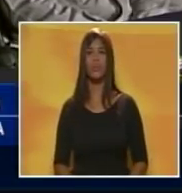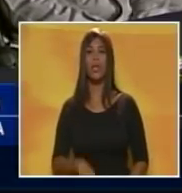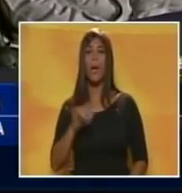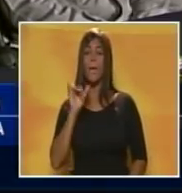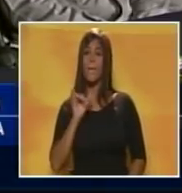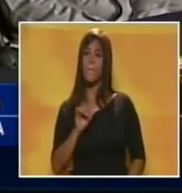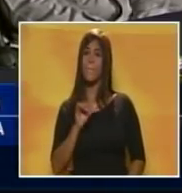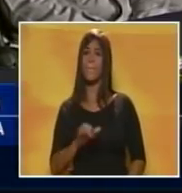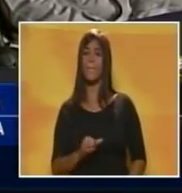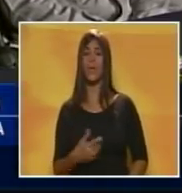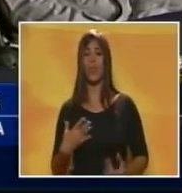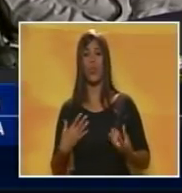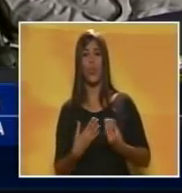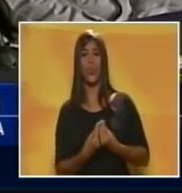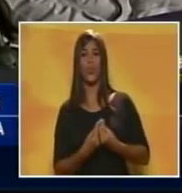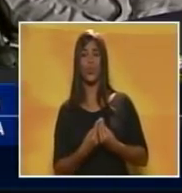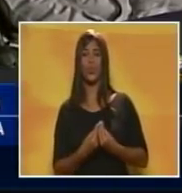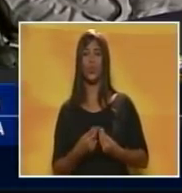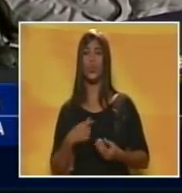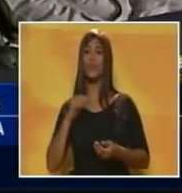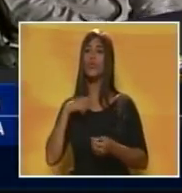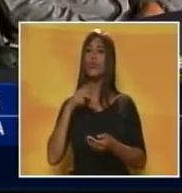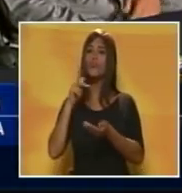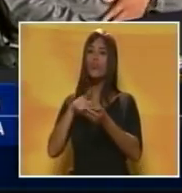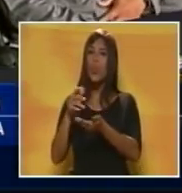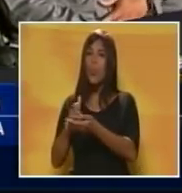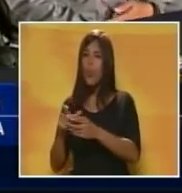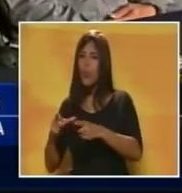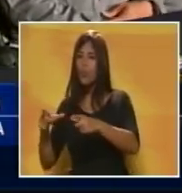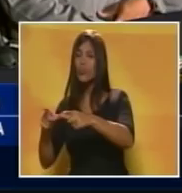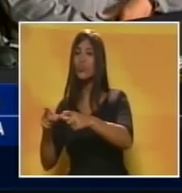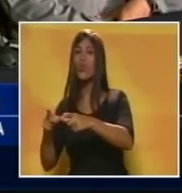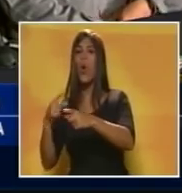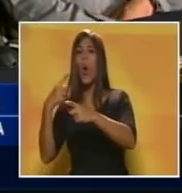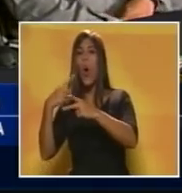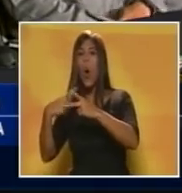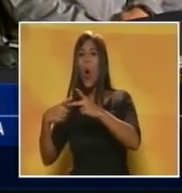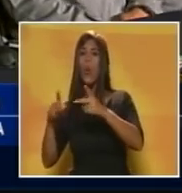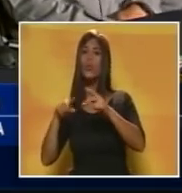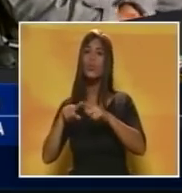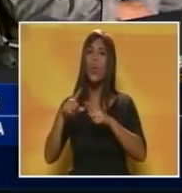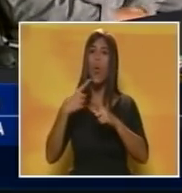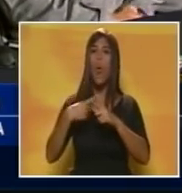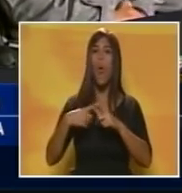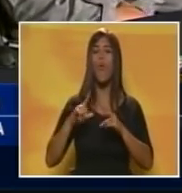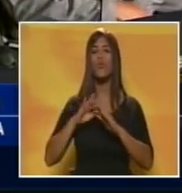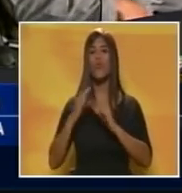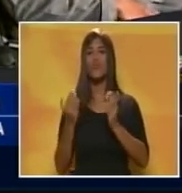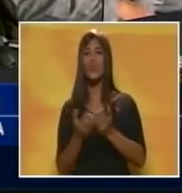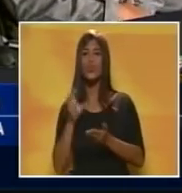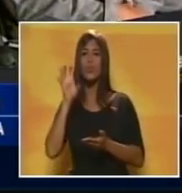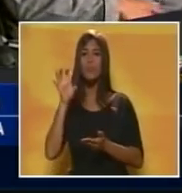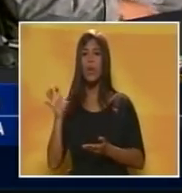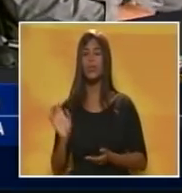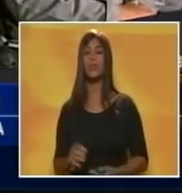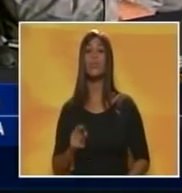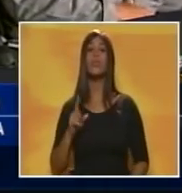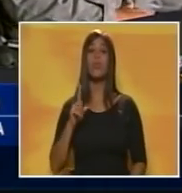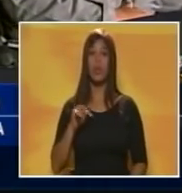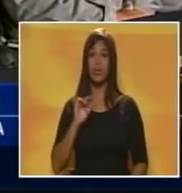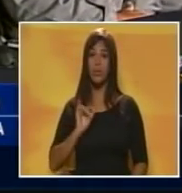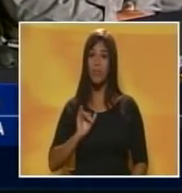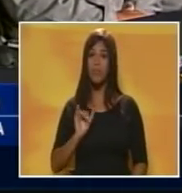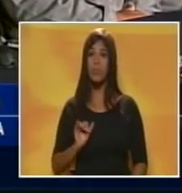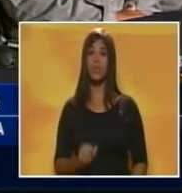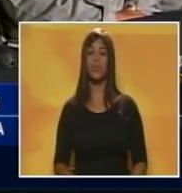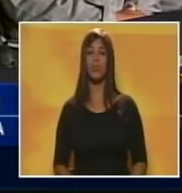y conforme vamos tocando puertos se van abriendo otros puertos en otras partes del mundo. Básicamente